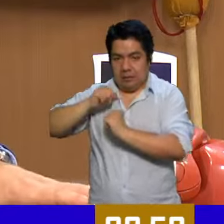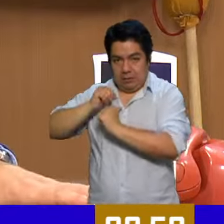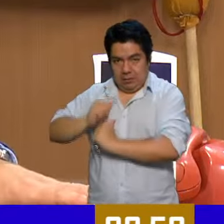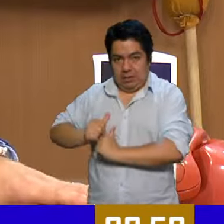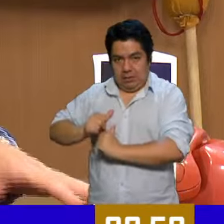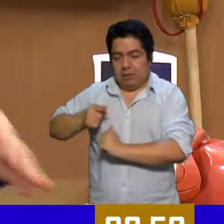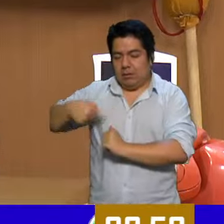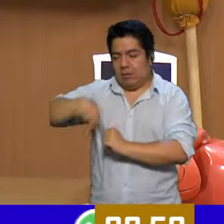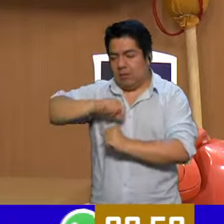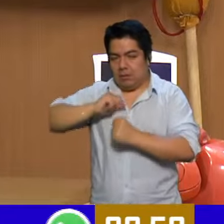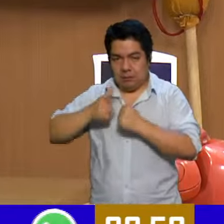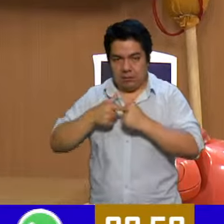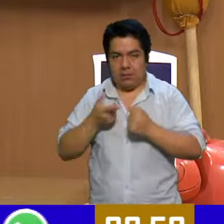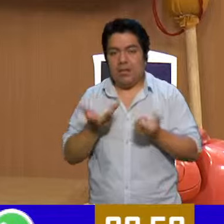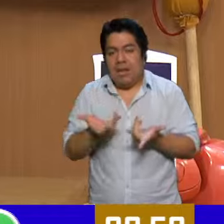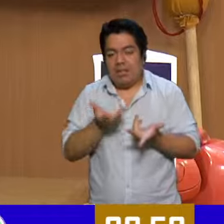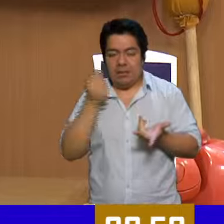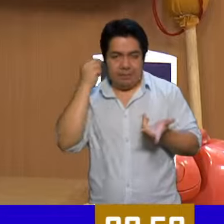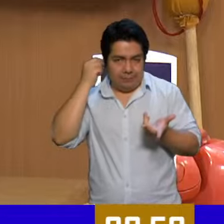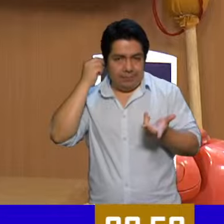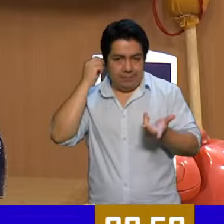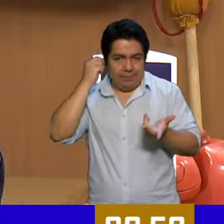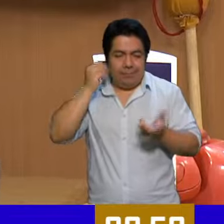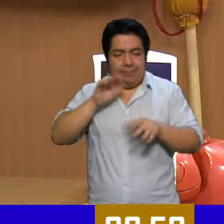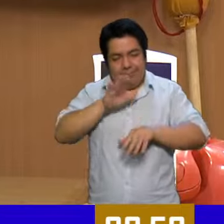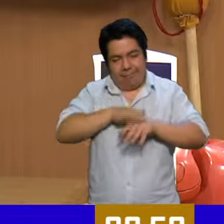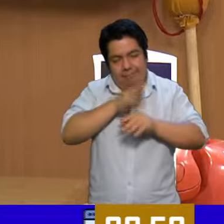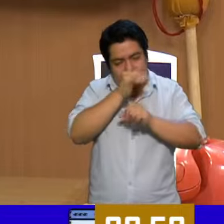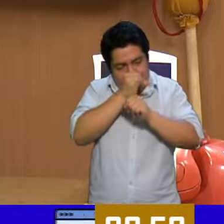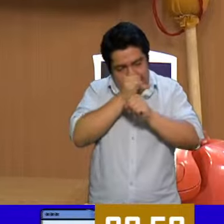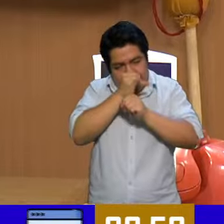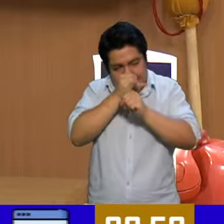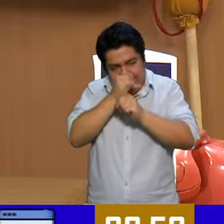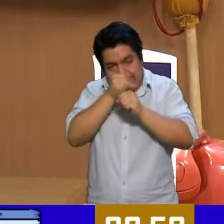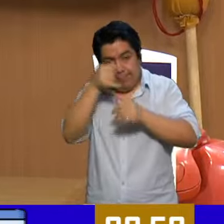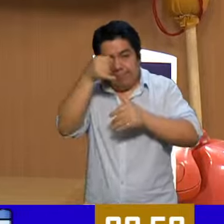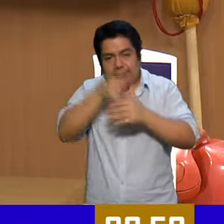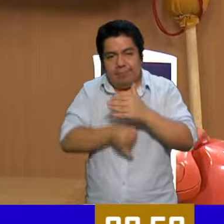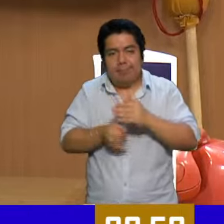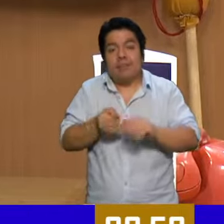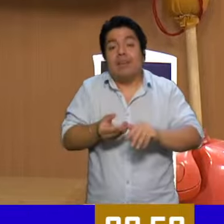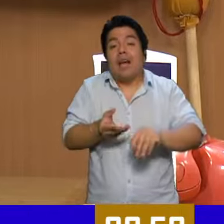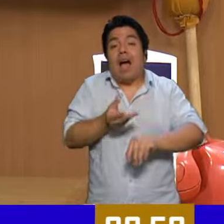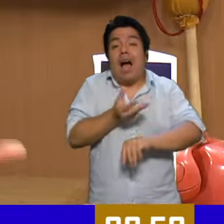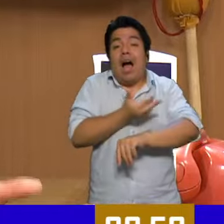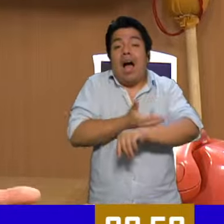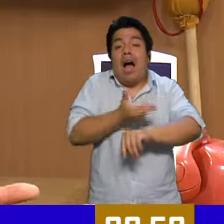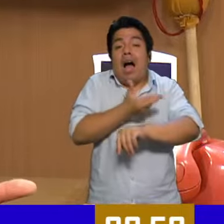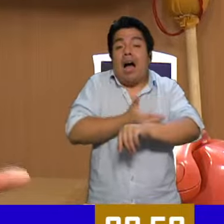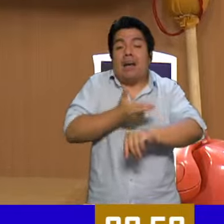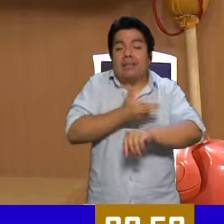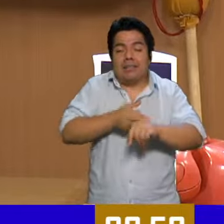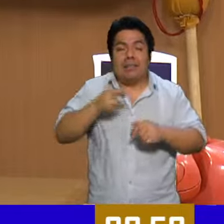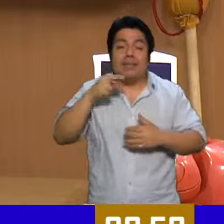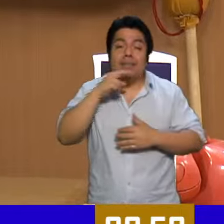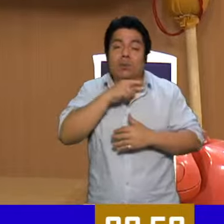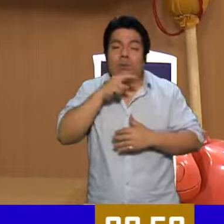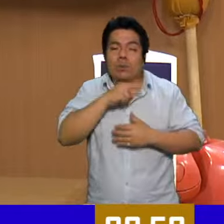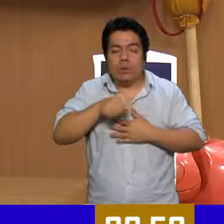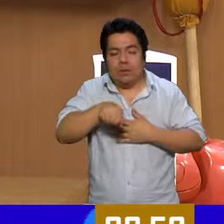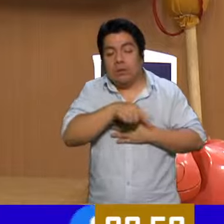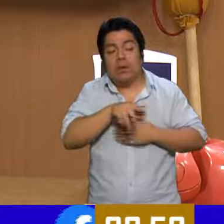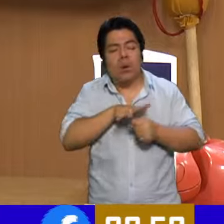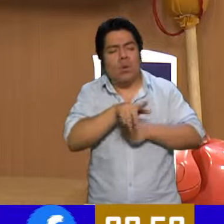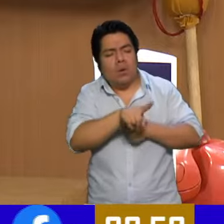sus actos. Entonces, ¿qué buscamos? Más allá de, obviamente, investigar, dar una solución expedita, rápida, a la problemática